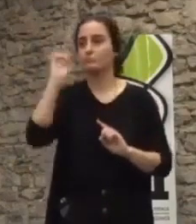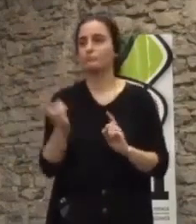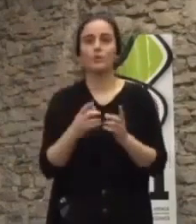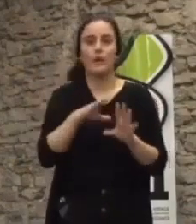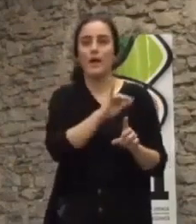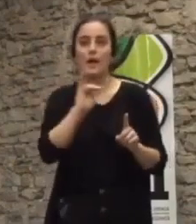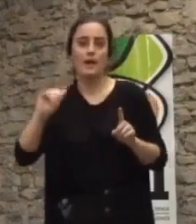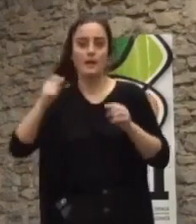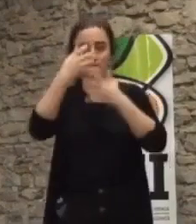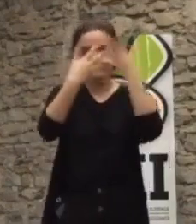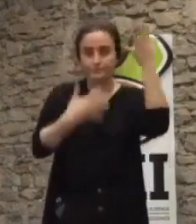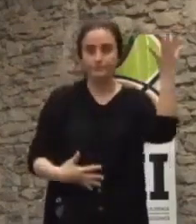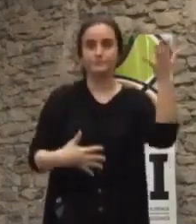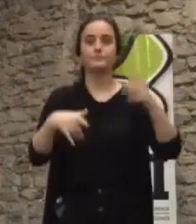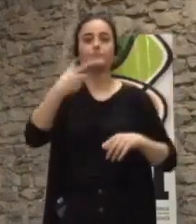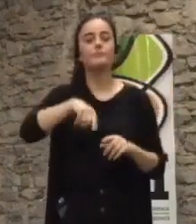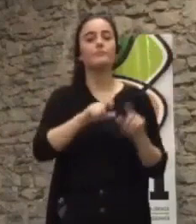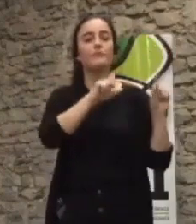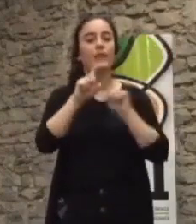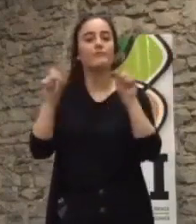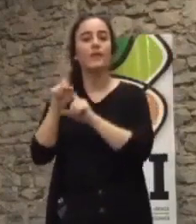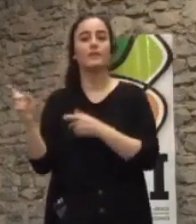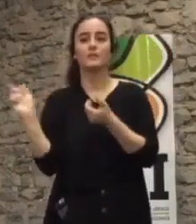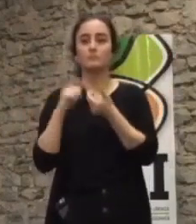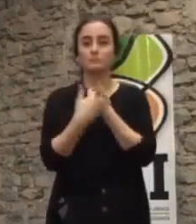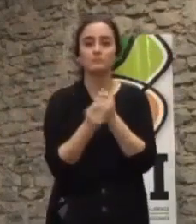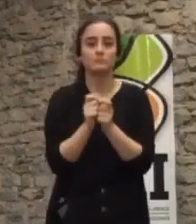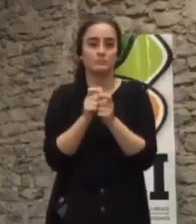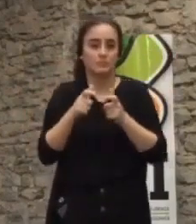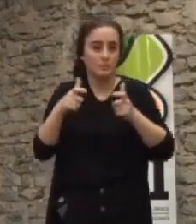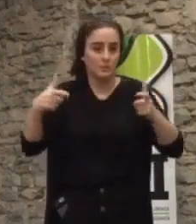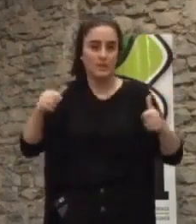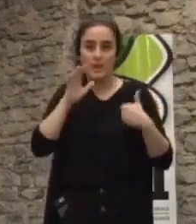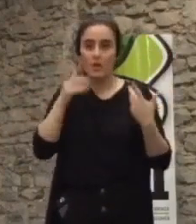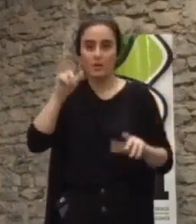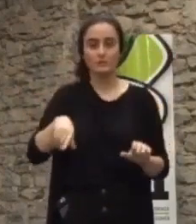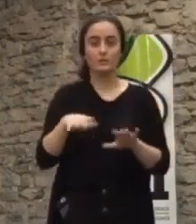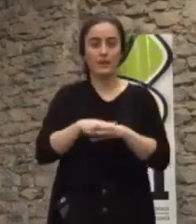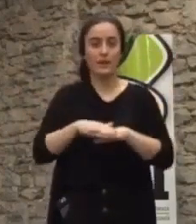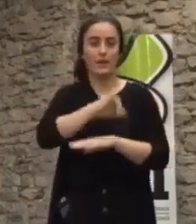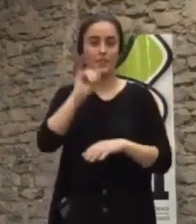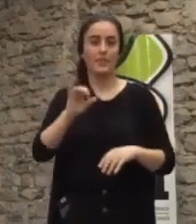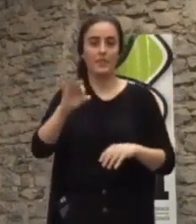y otras muchas entidades que se han ido sumando y que se están sumando en estos momentos a las rezas.